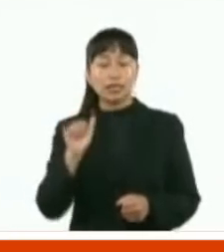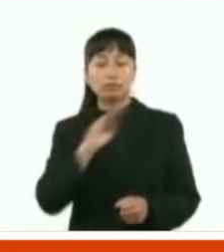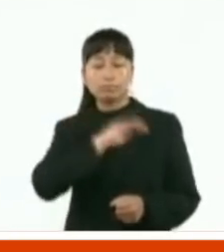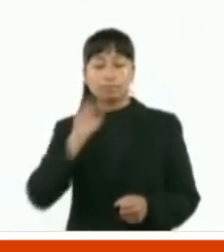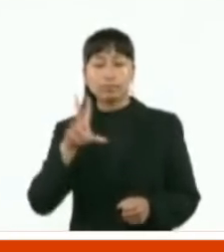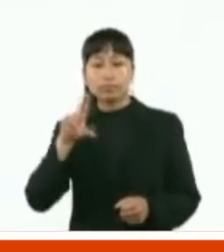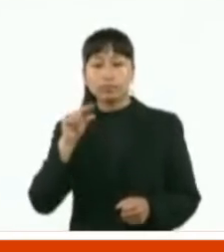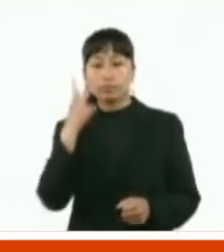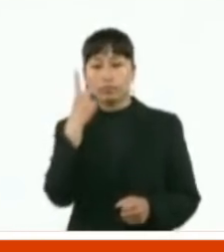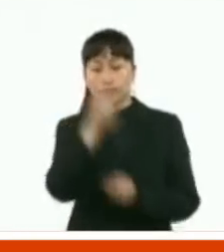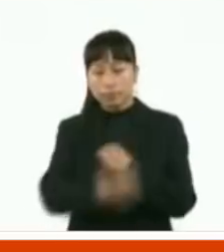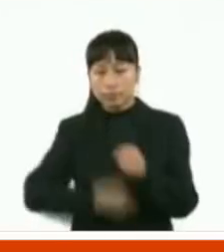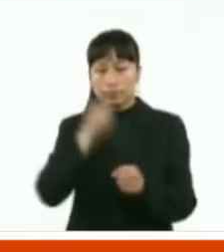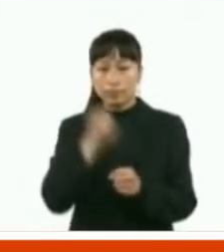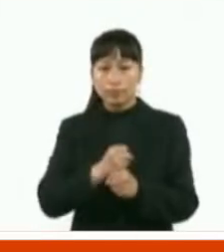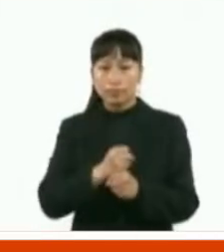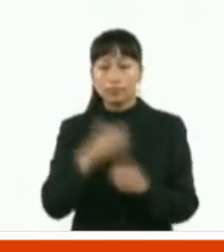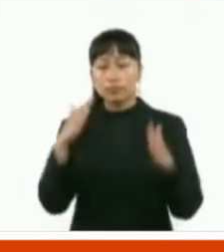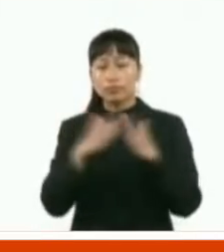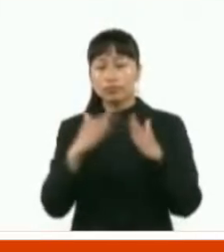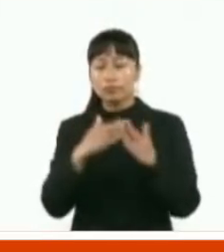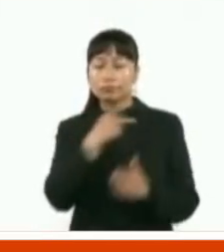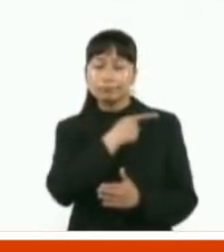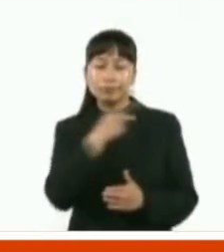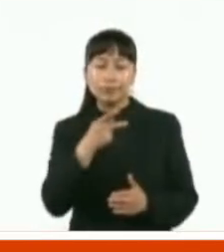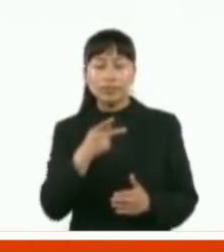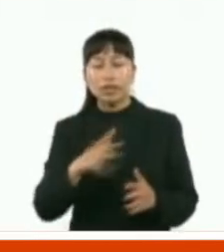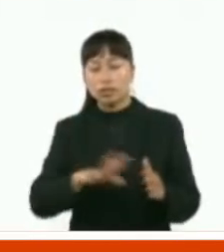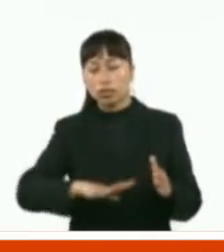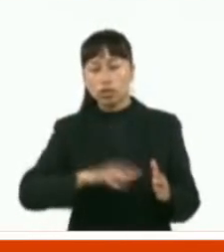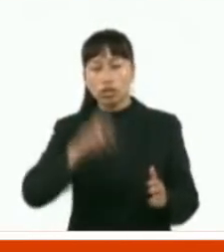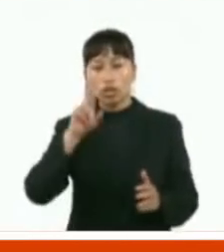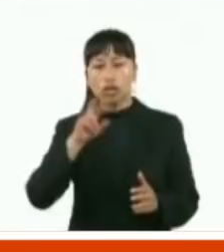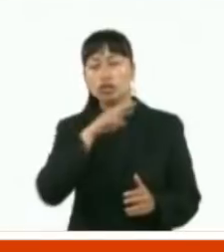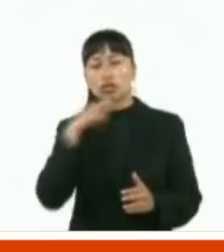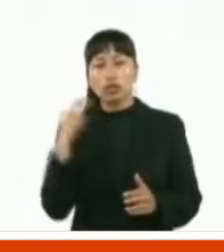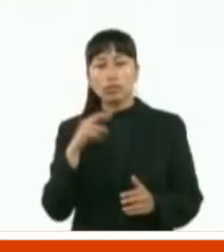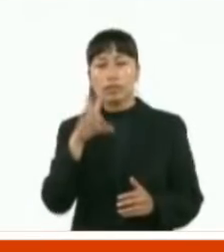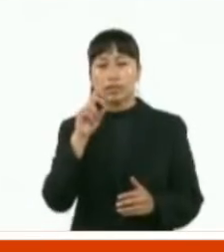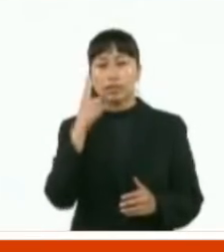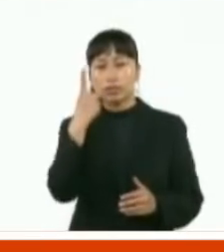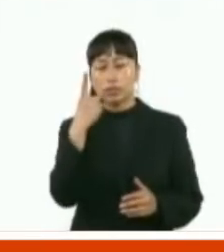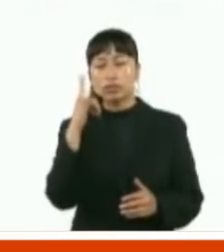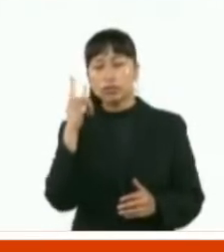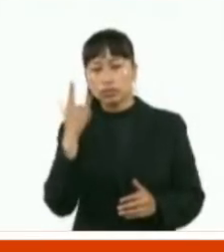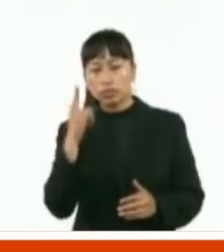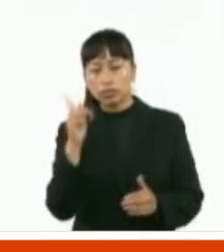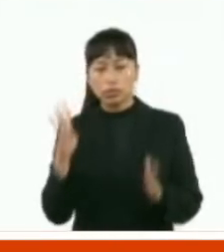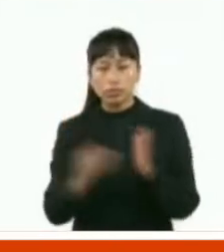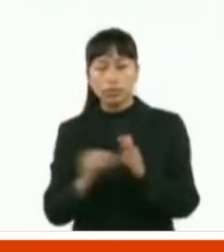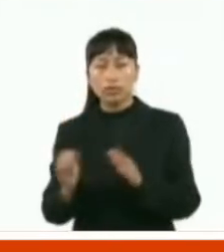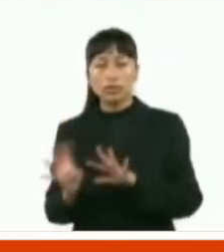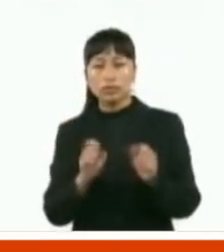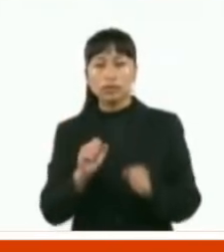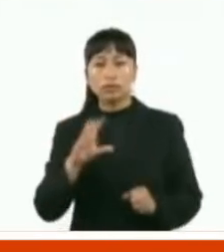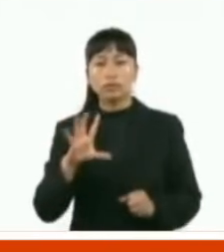82 años en una muy modesta casa de la colonia Roma de esta ciudad, el 31 de julio de